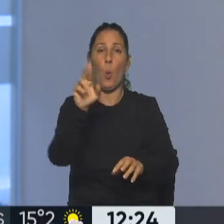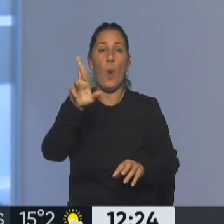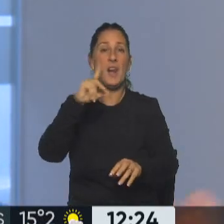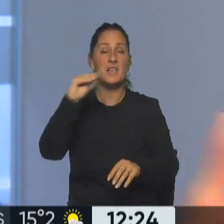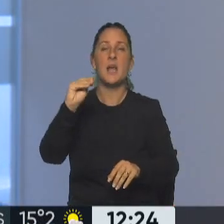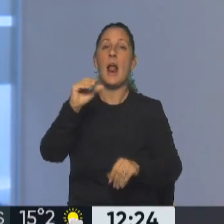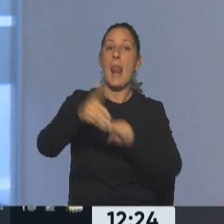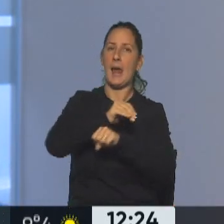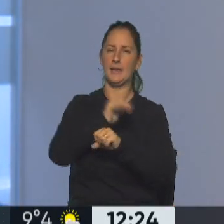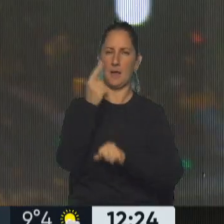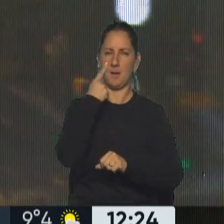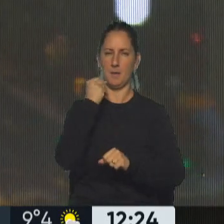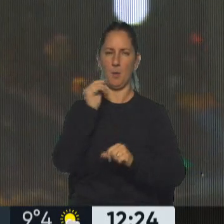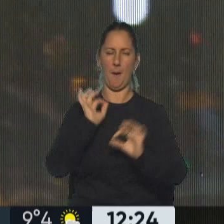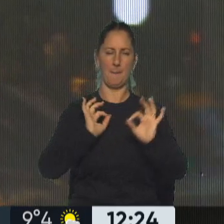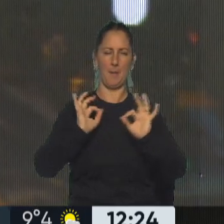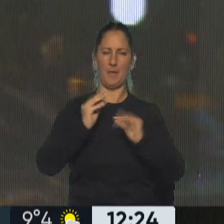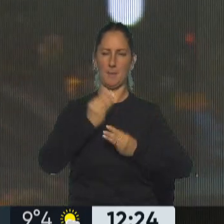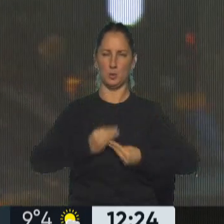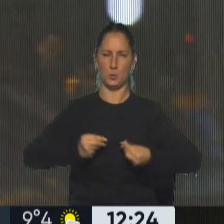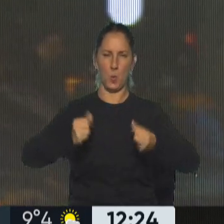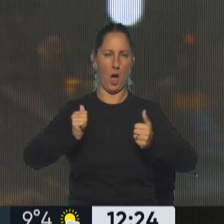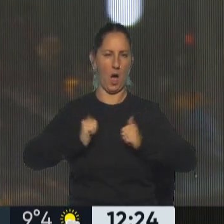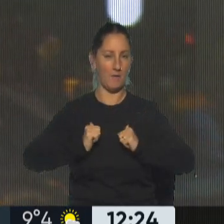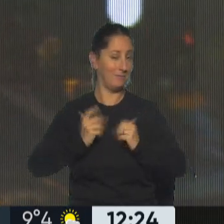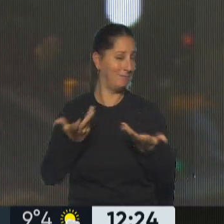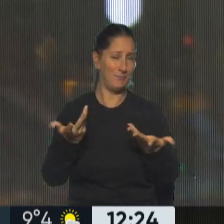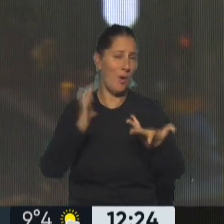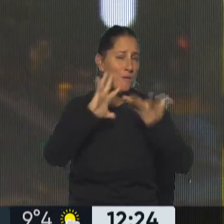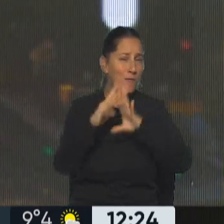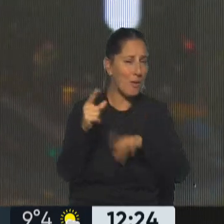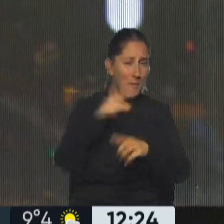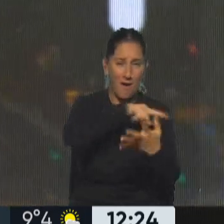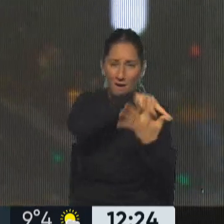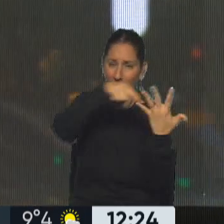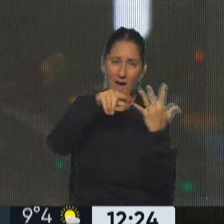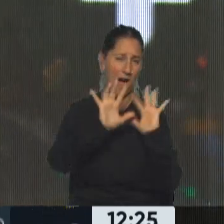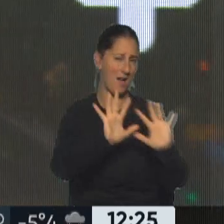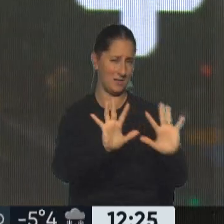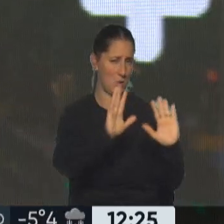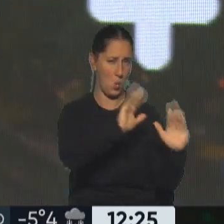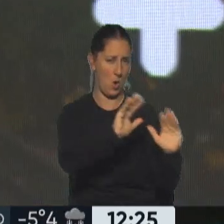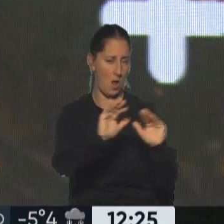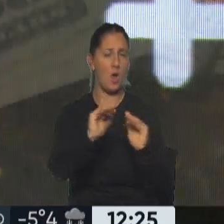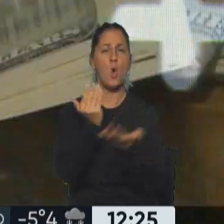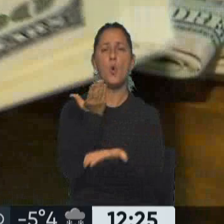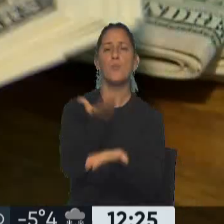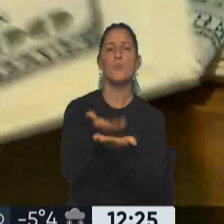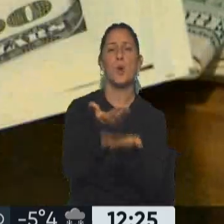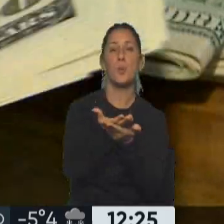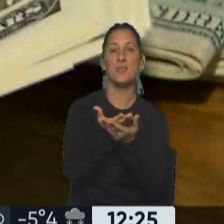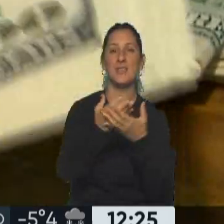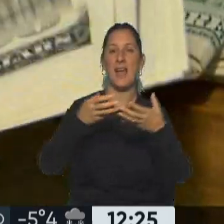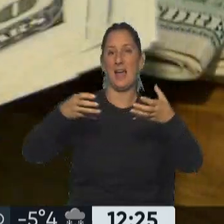Quizás es más prudente pero dice va claramente va claramente En ese sentido cuando uno escucha la propuesta que tienen los candidatos